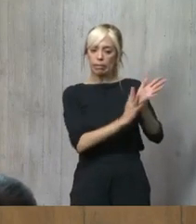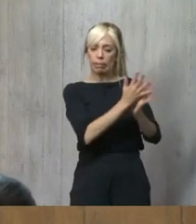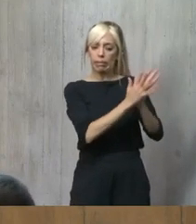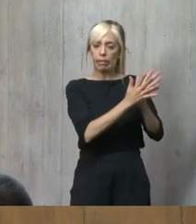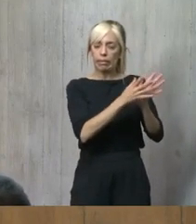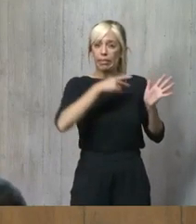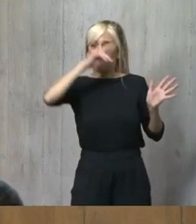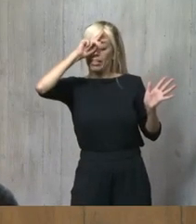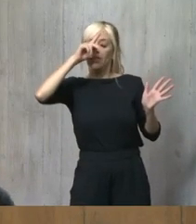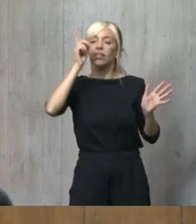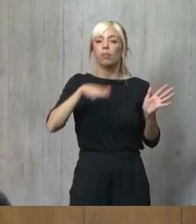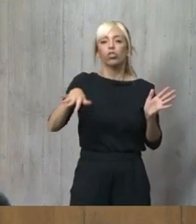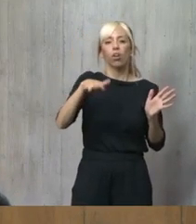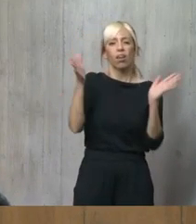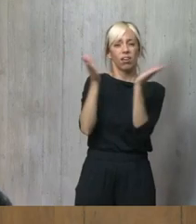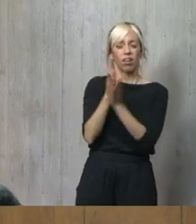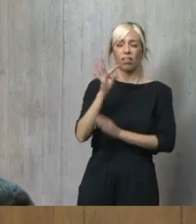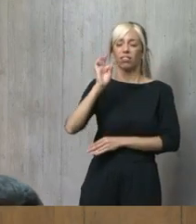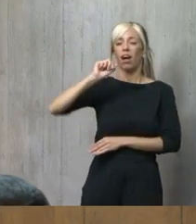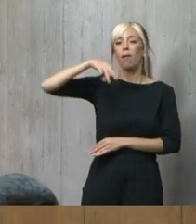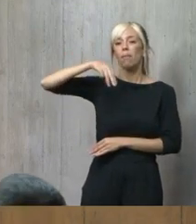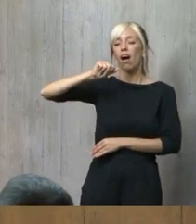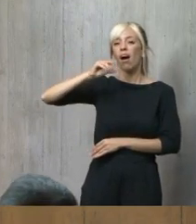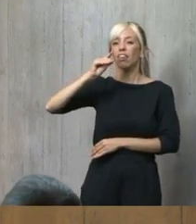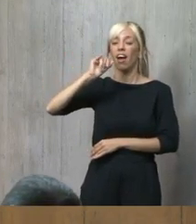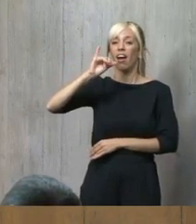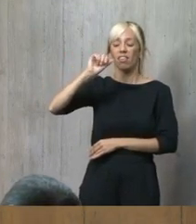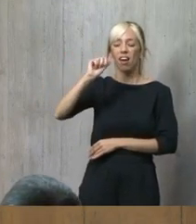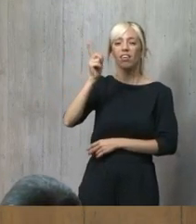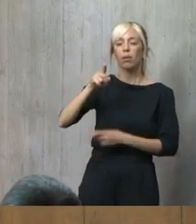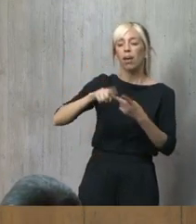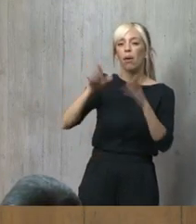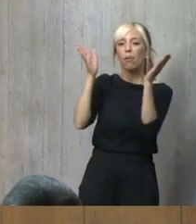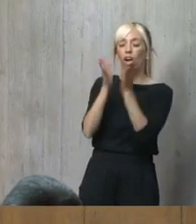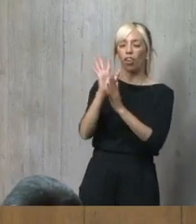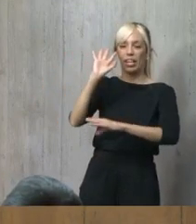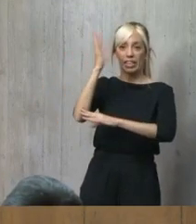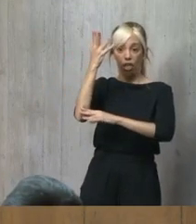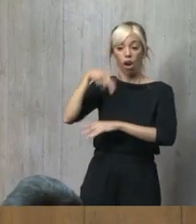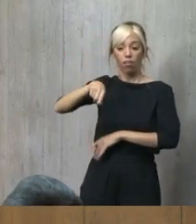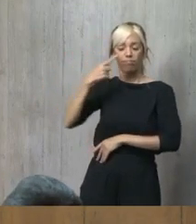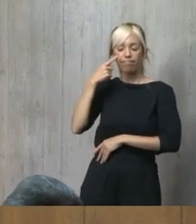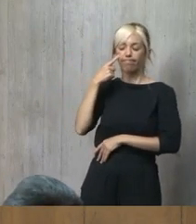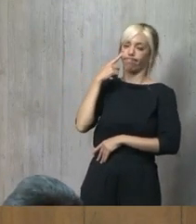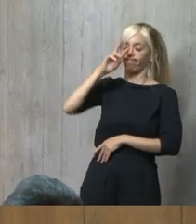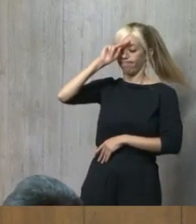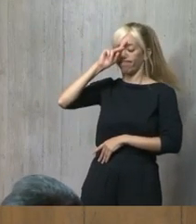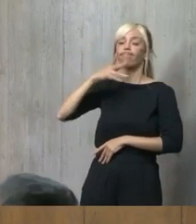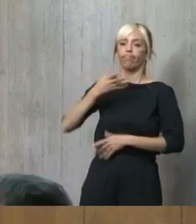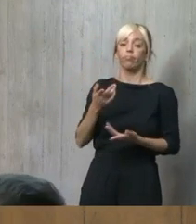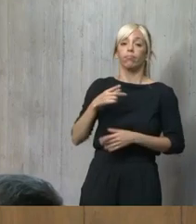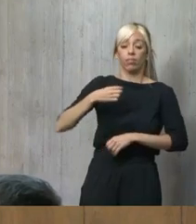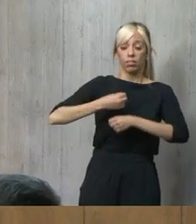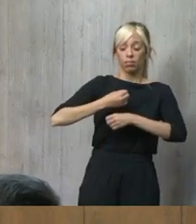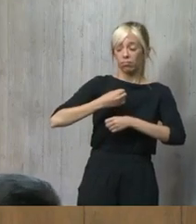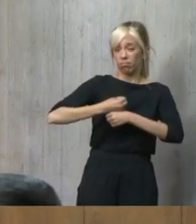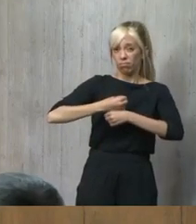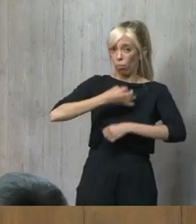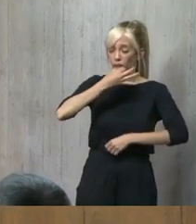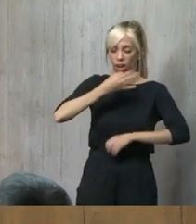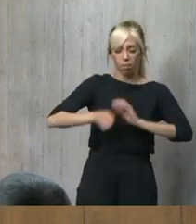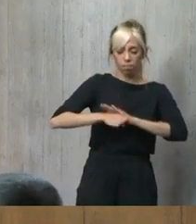la zona del barranco de Tamadaya y del barranco del Cedro. Bien, por la tarde siguieron los trabajos, un poco para explicar las